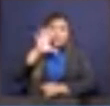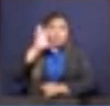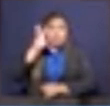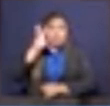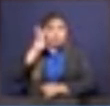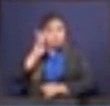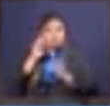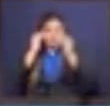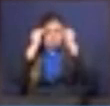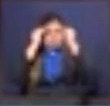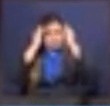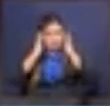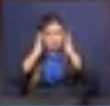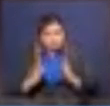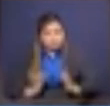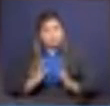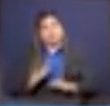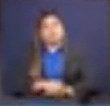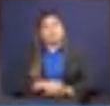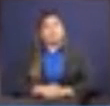12.306 docentes.